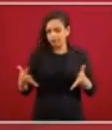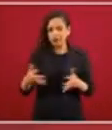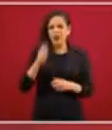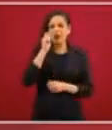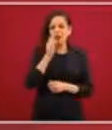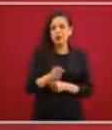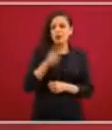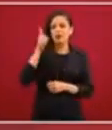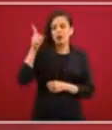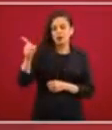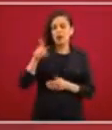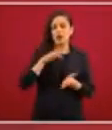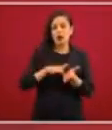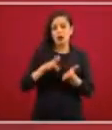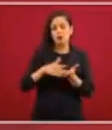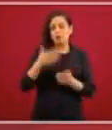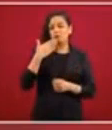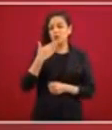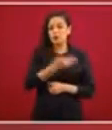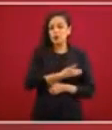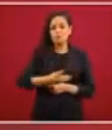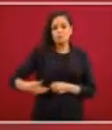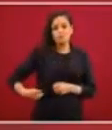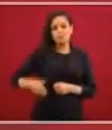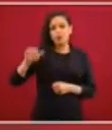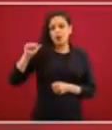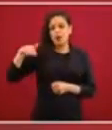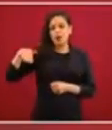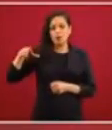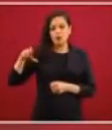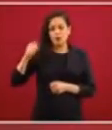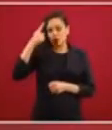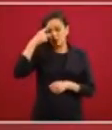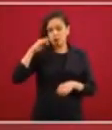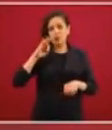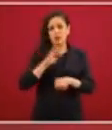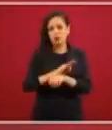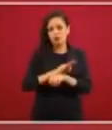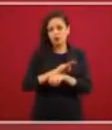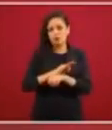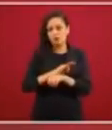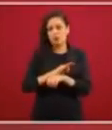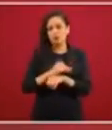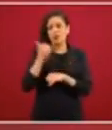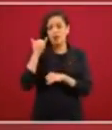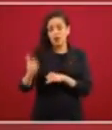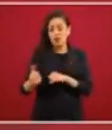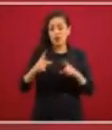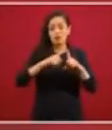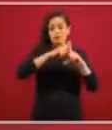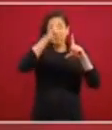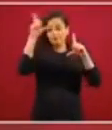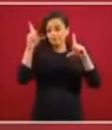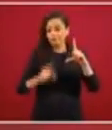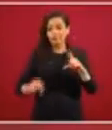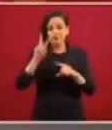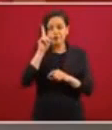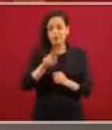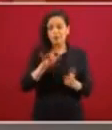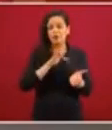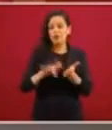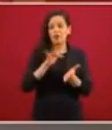República, el licenciado López Obrador, a el país, el apoyo y me siento muy